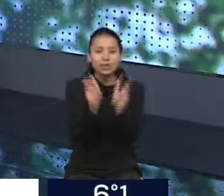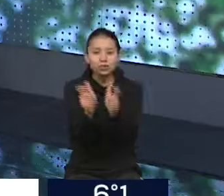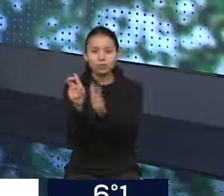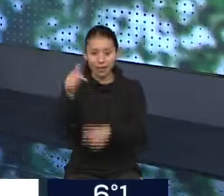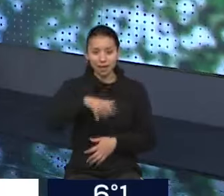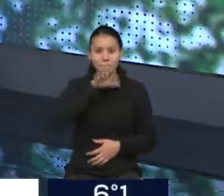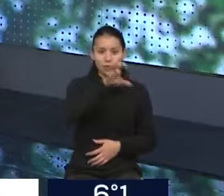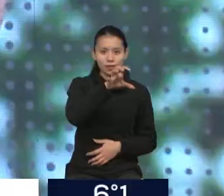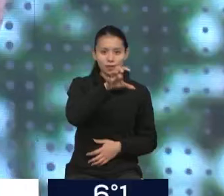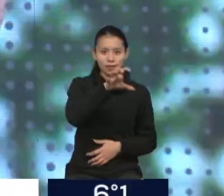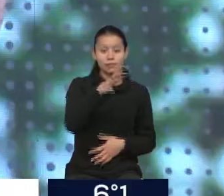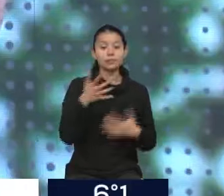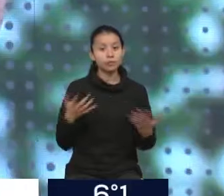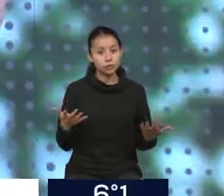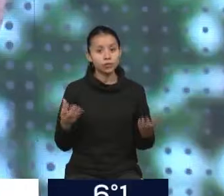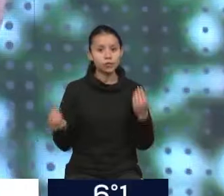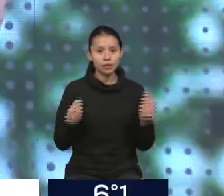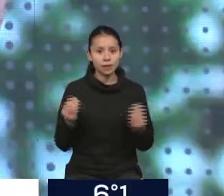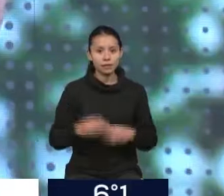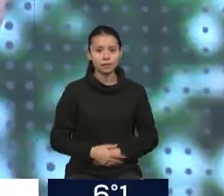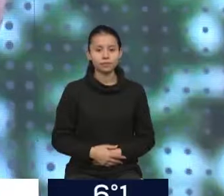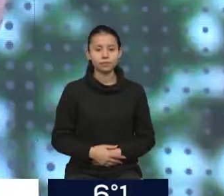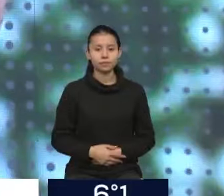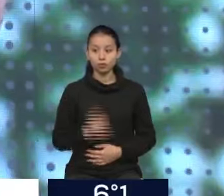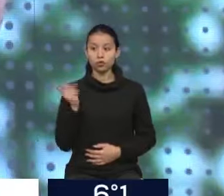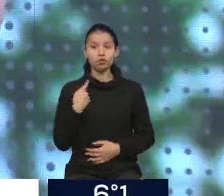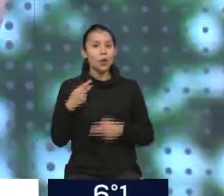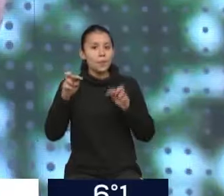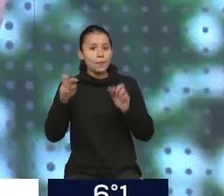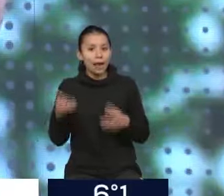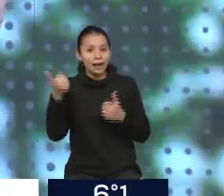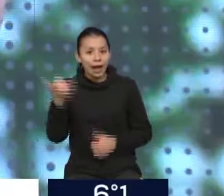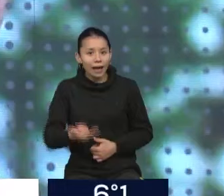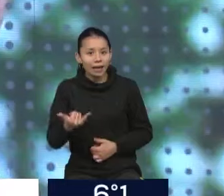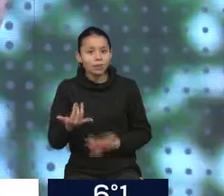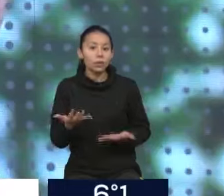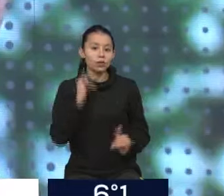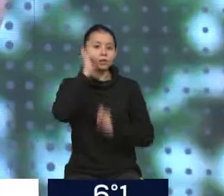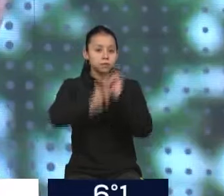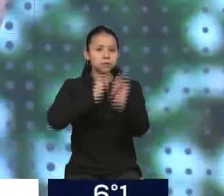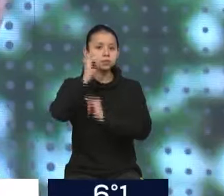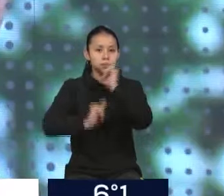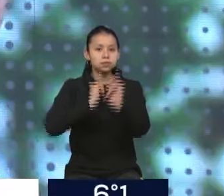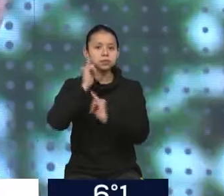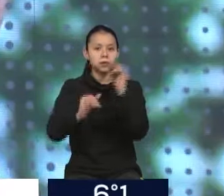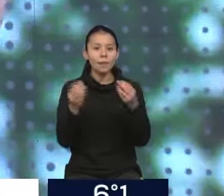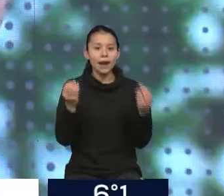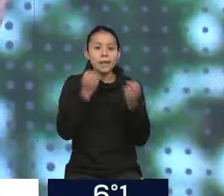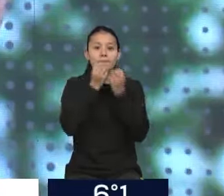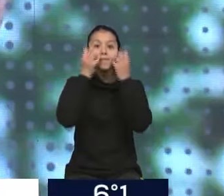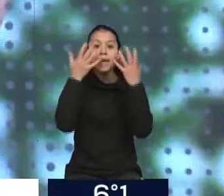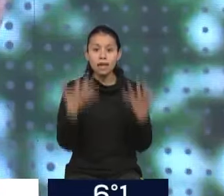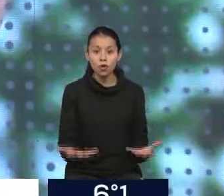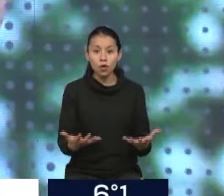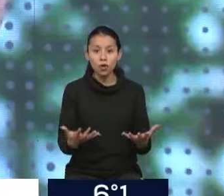nosotros vamos a ser más efectivos, una vez que podamos explicar este plan, entienden el gobierno, en la llegada, en la asistencia al